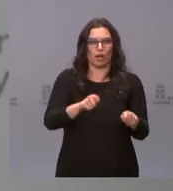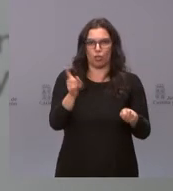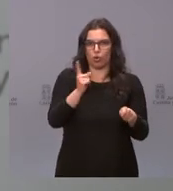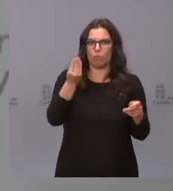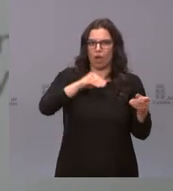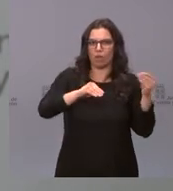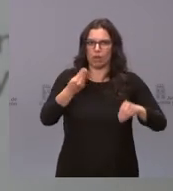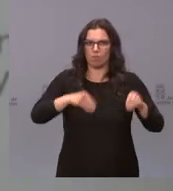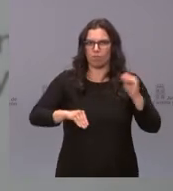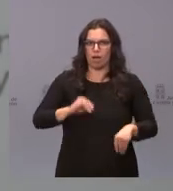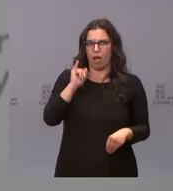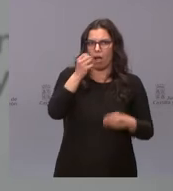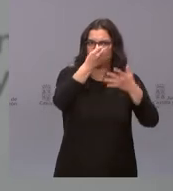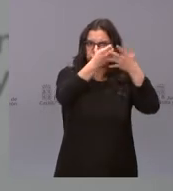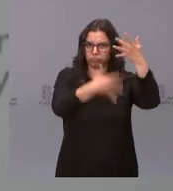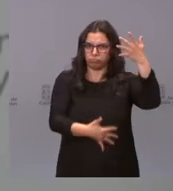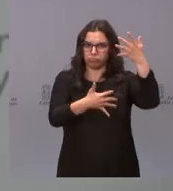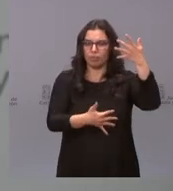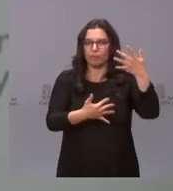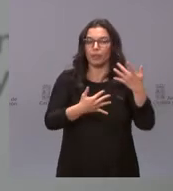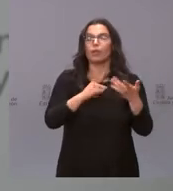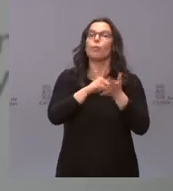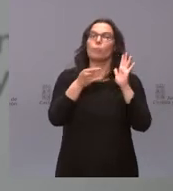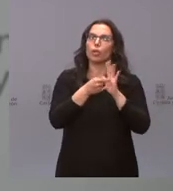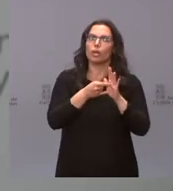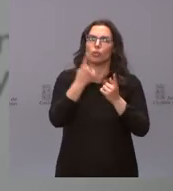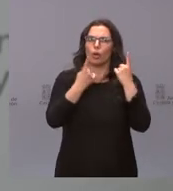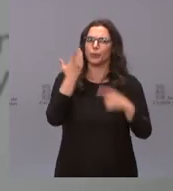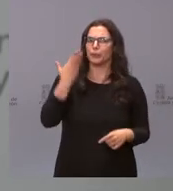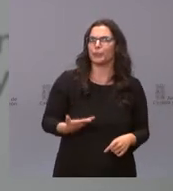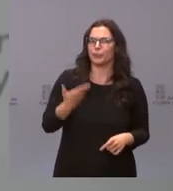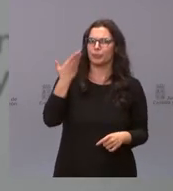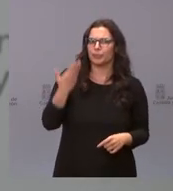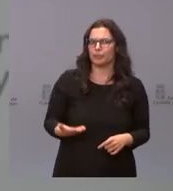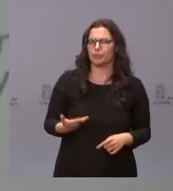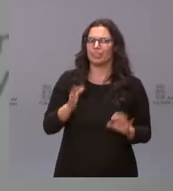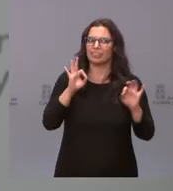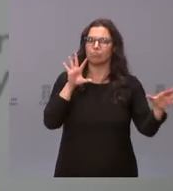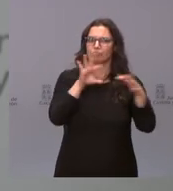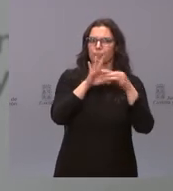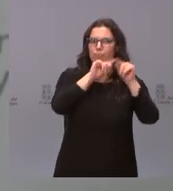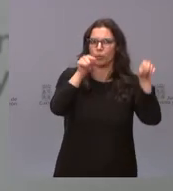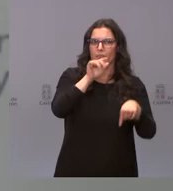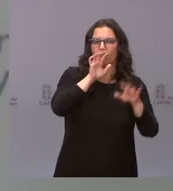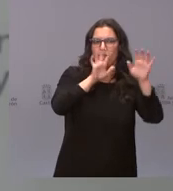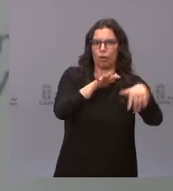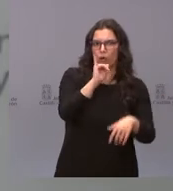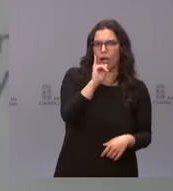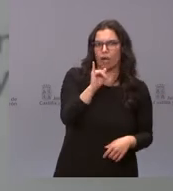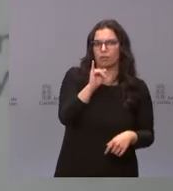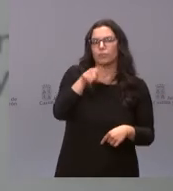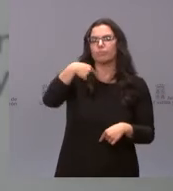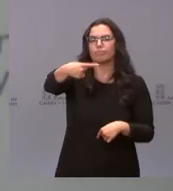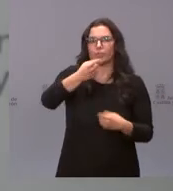proyectos claro que hay proyectos muy importantes en la provincia de león ya informaremos